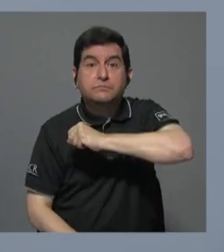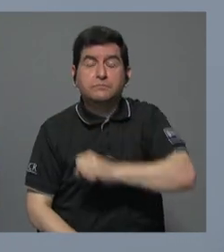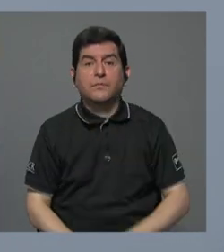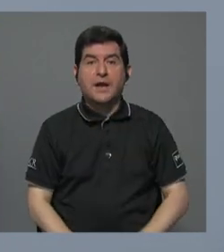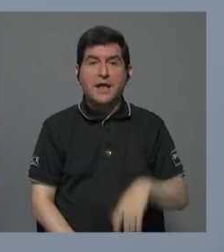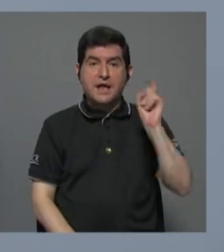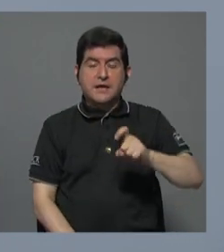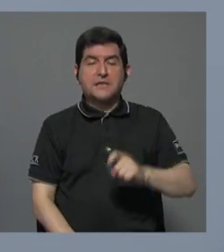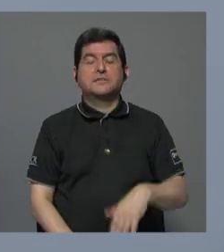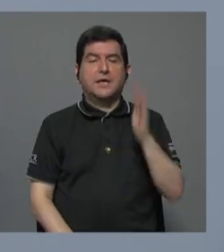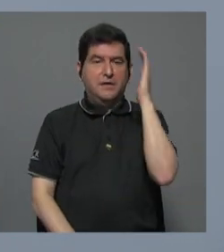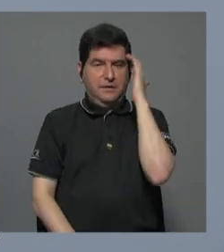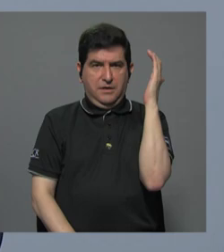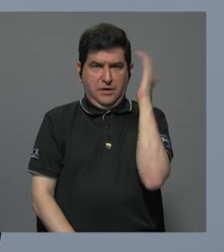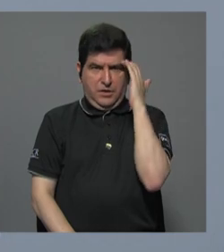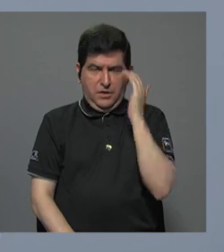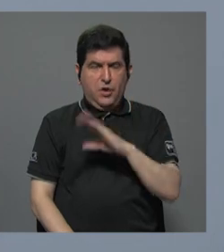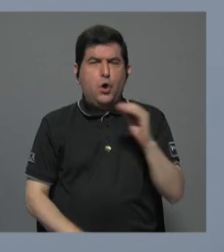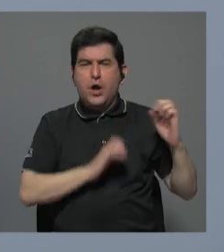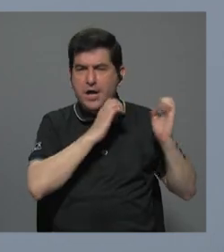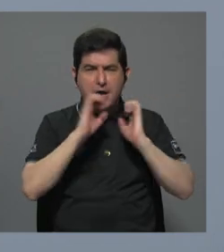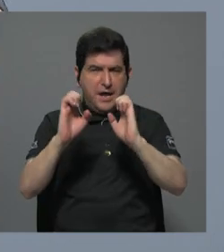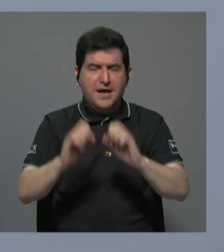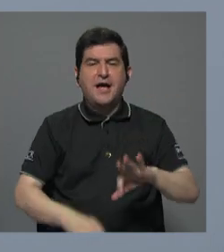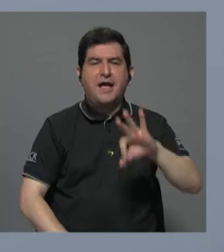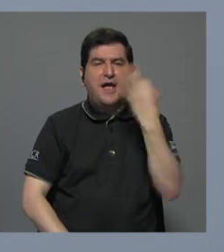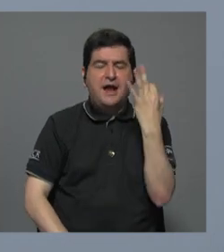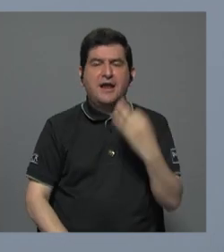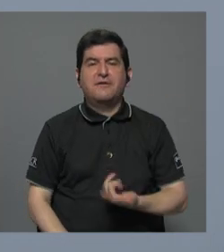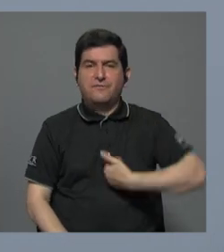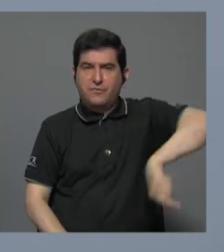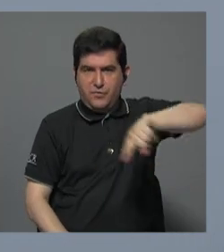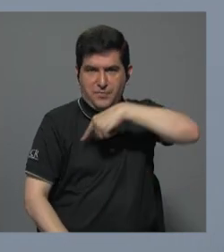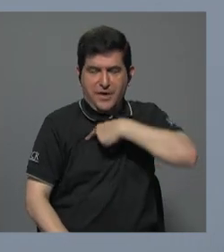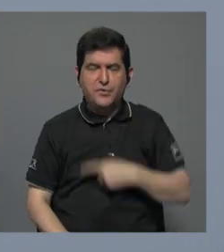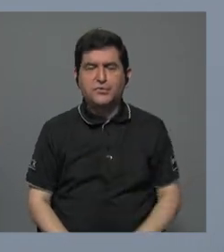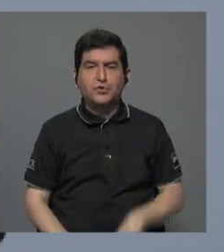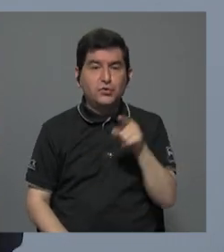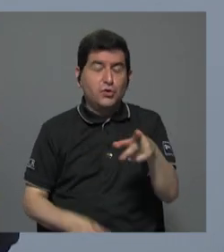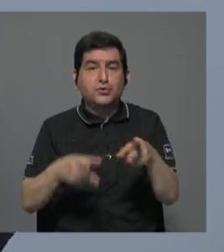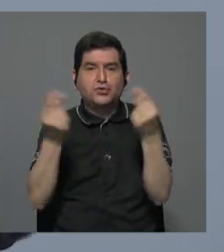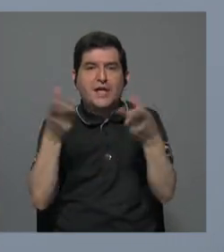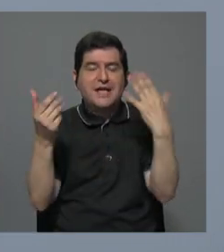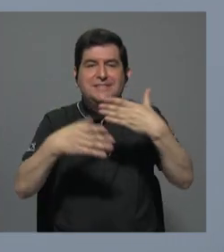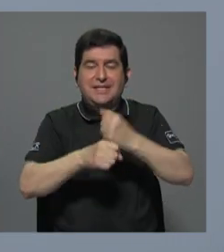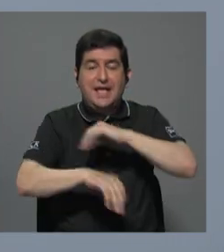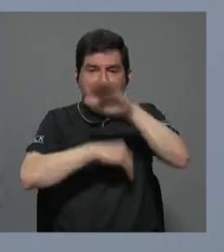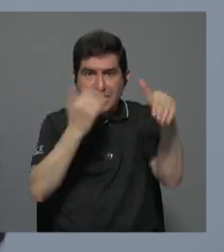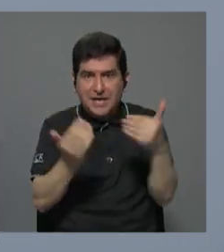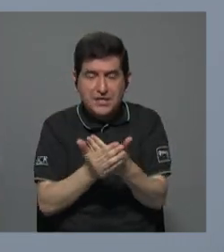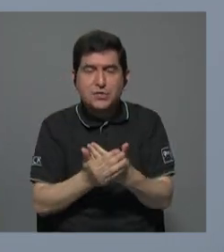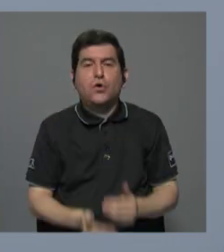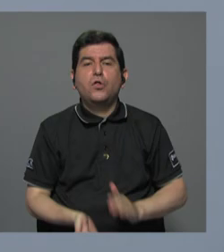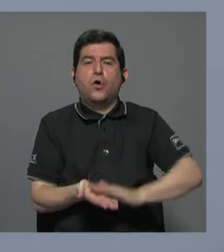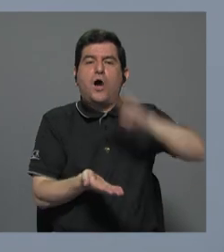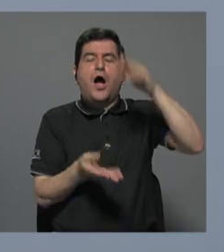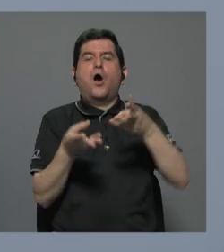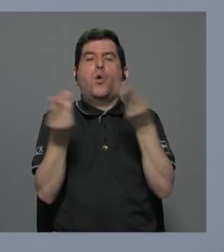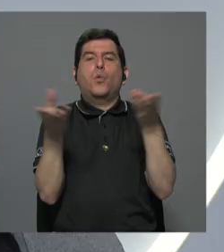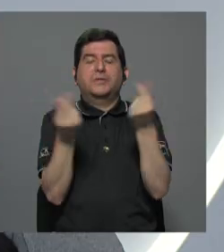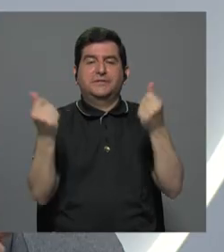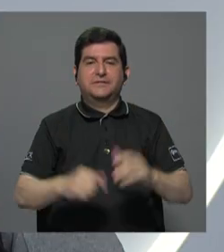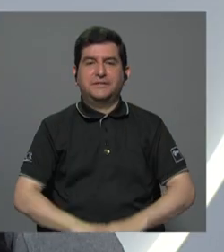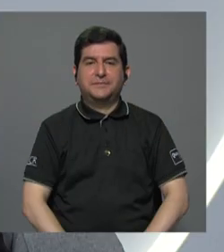tenemos que ser muy conscientes y muy estratégicos en la forma bajo la cual vamos a generar ese gasto y que por encima de todo eso aumentemos la producción